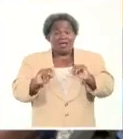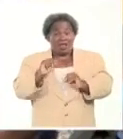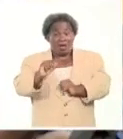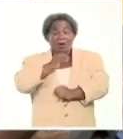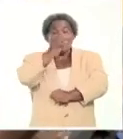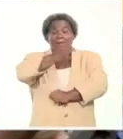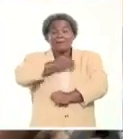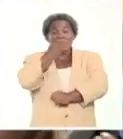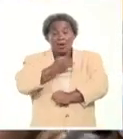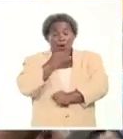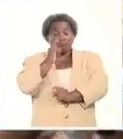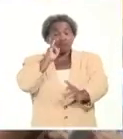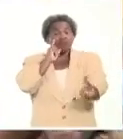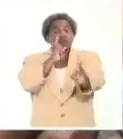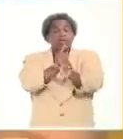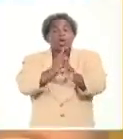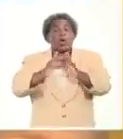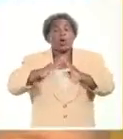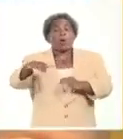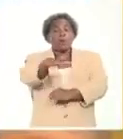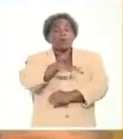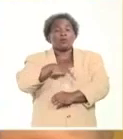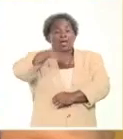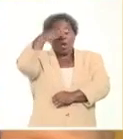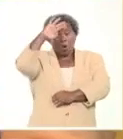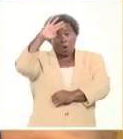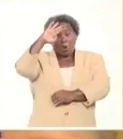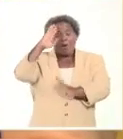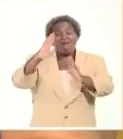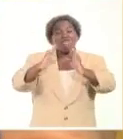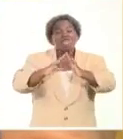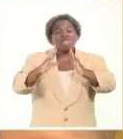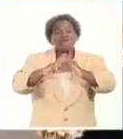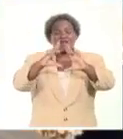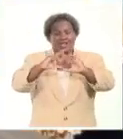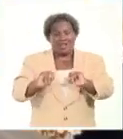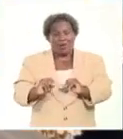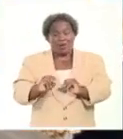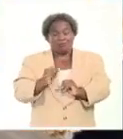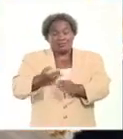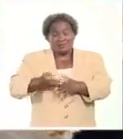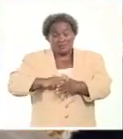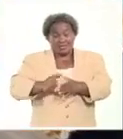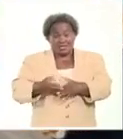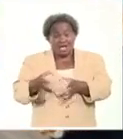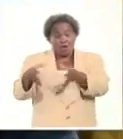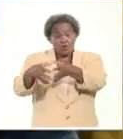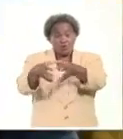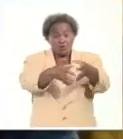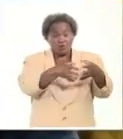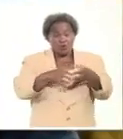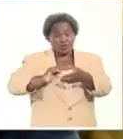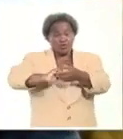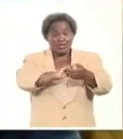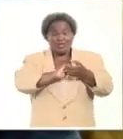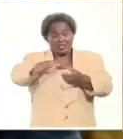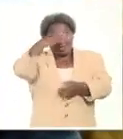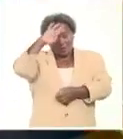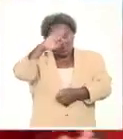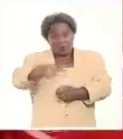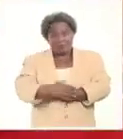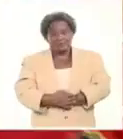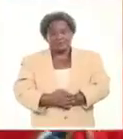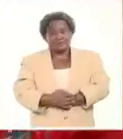el encuentro con la comunidad cubana radicada aquí y la representación de los movimientos de solidaridad con la mayor de las